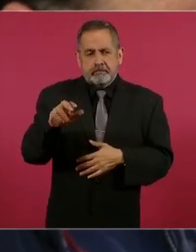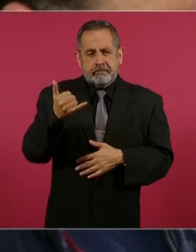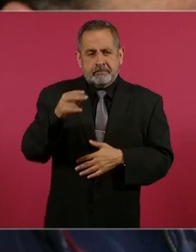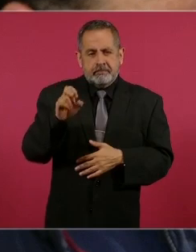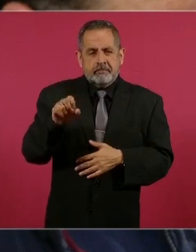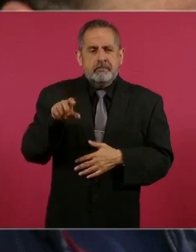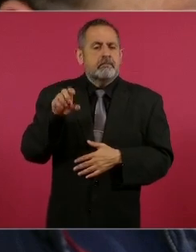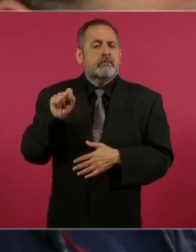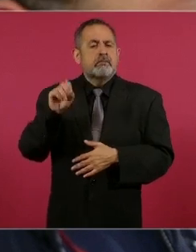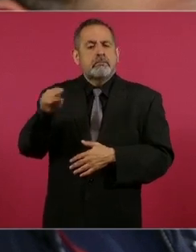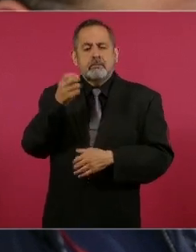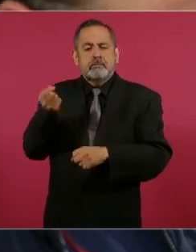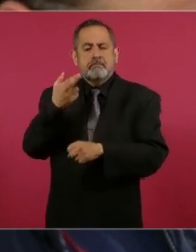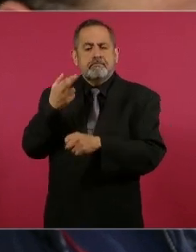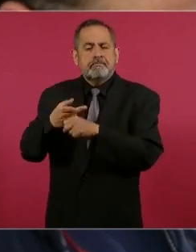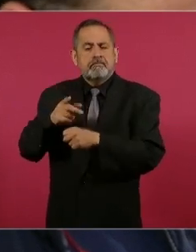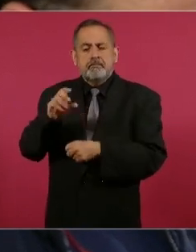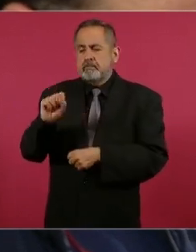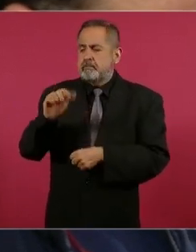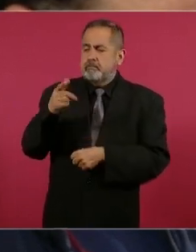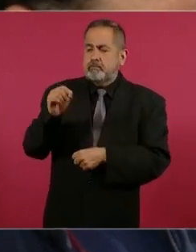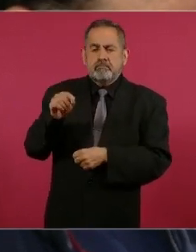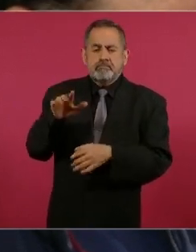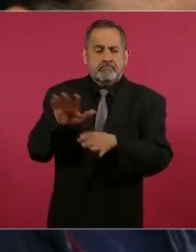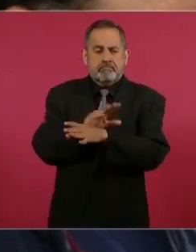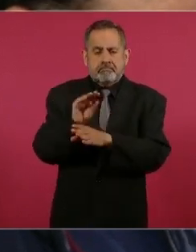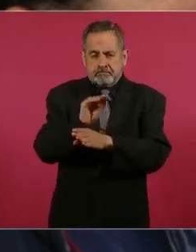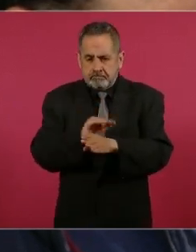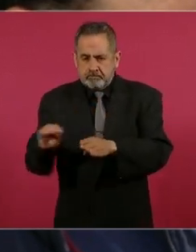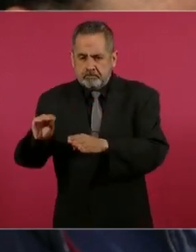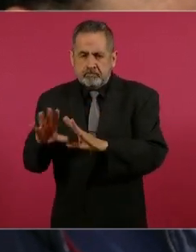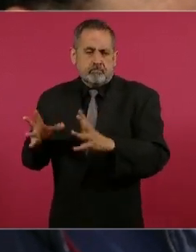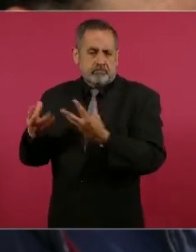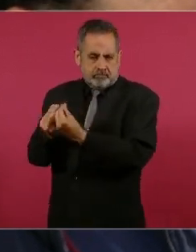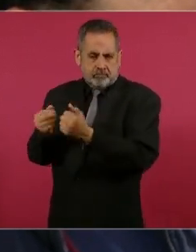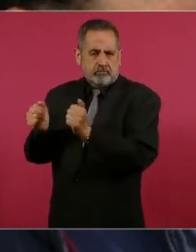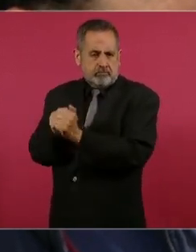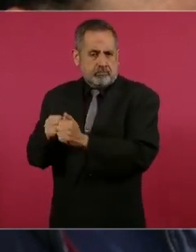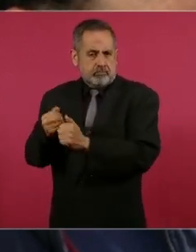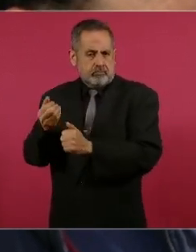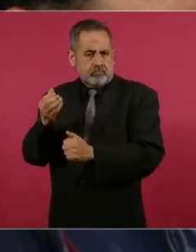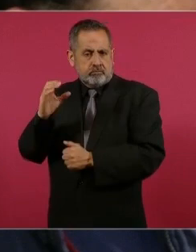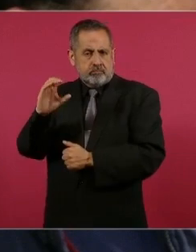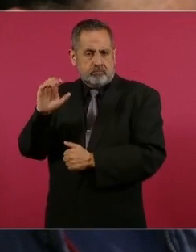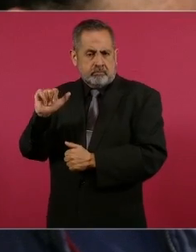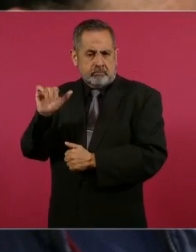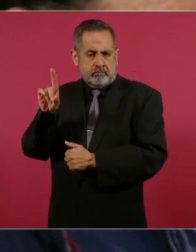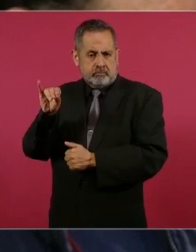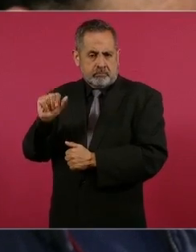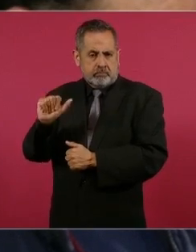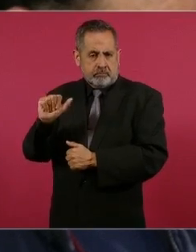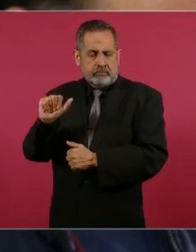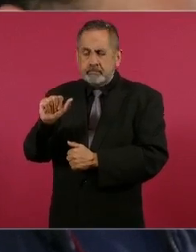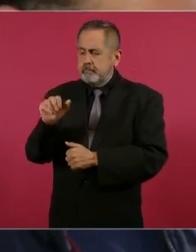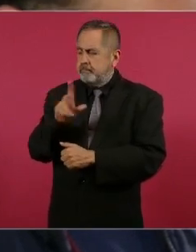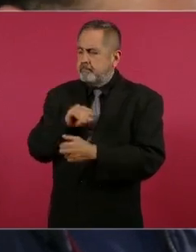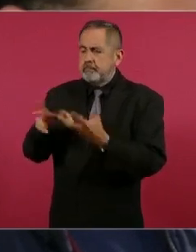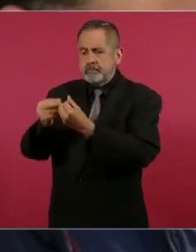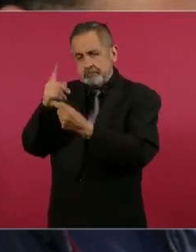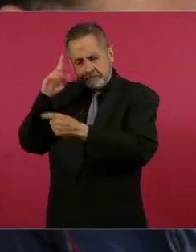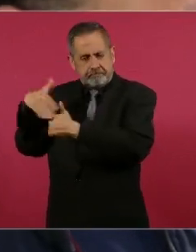de Gobernación, incorporándose a la campaña de Claudia Sheinbaum, candidata presidencial de Morena. Pues